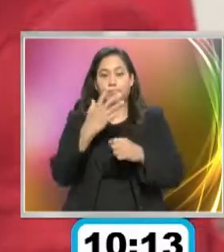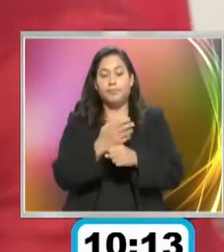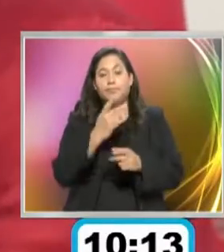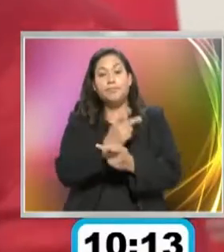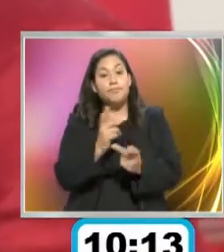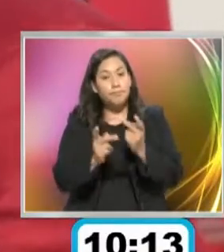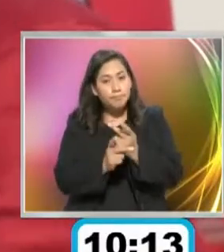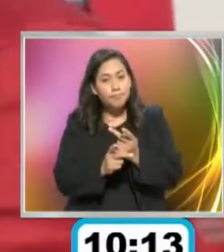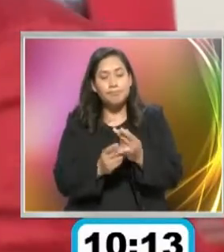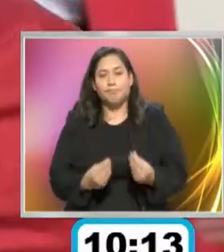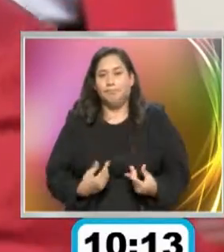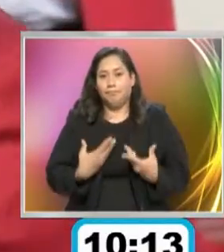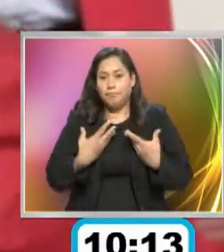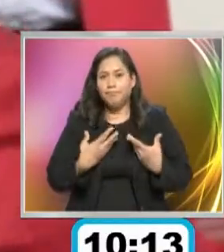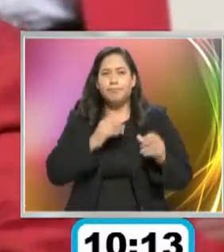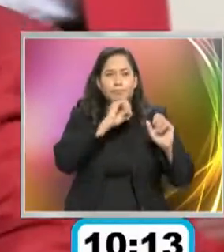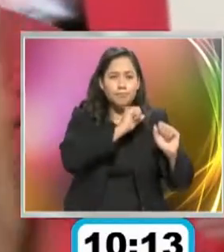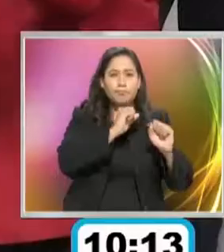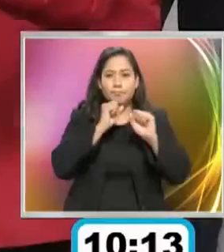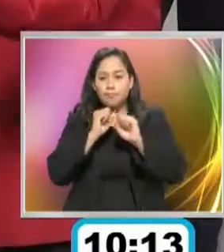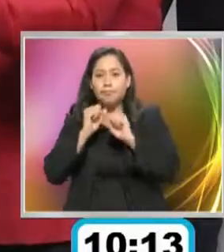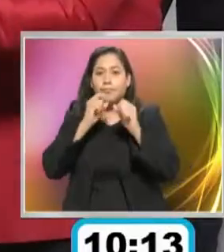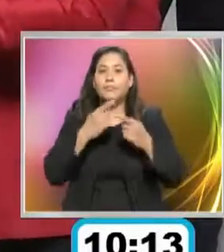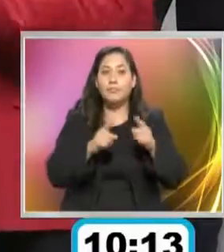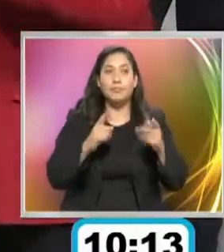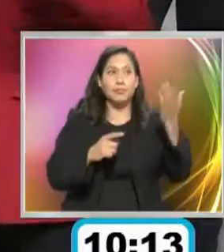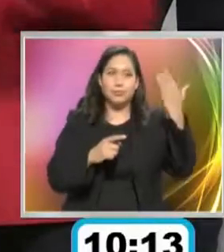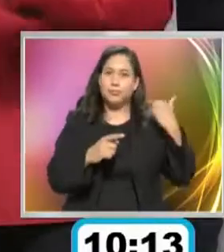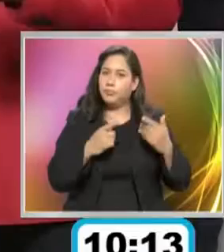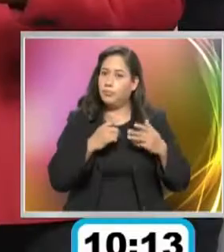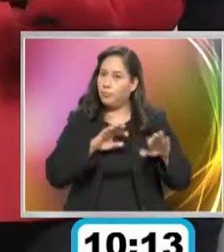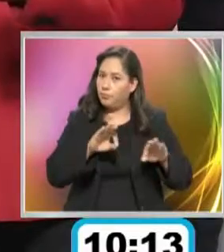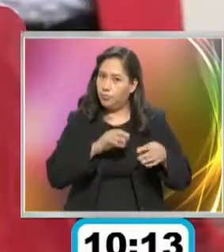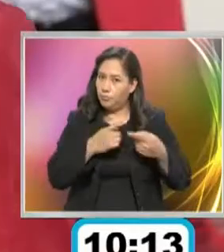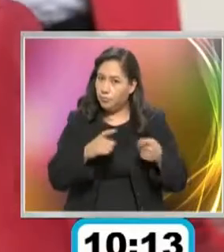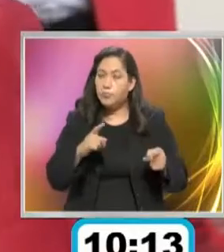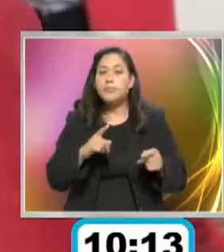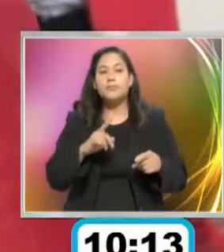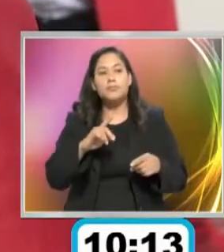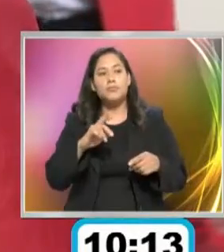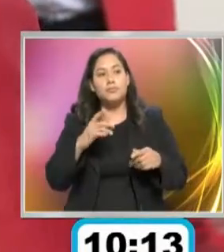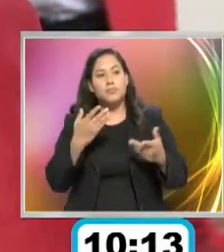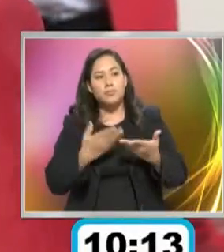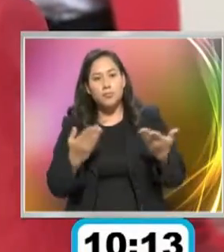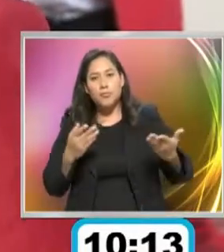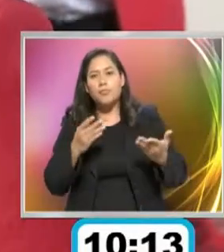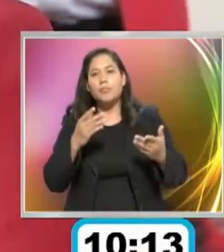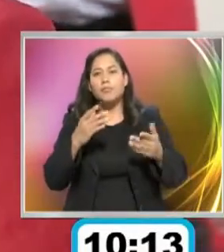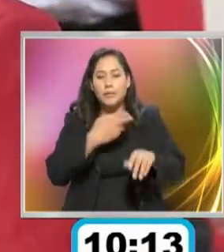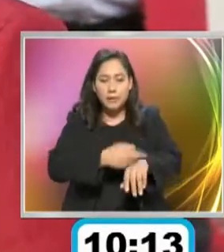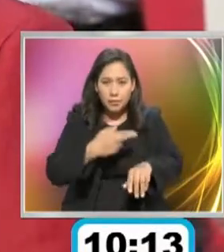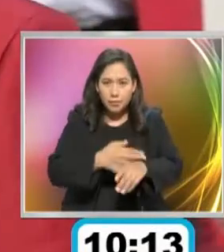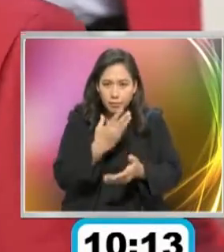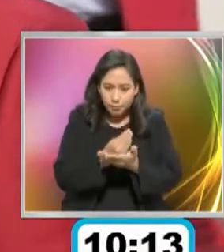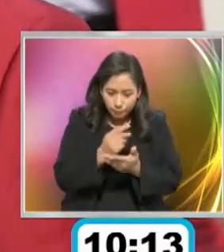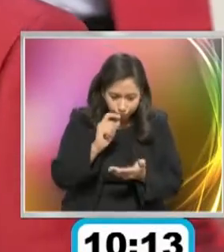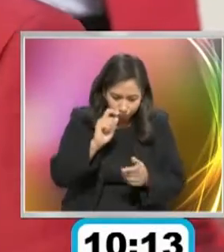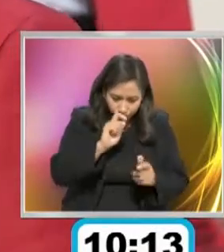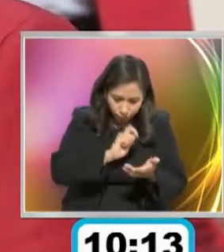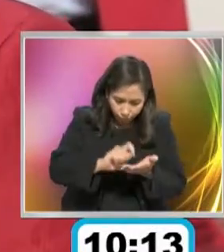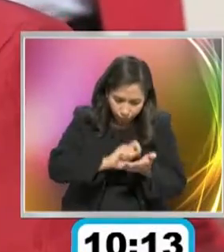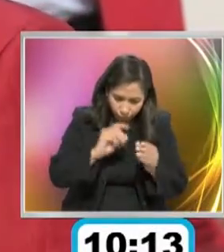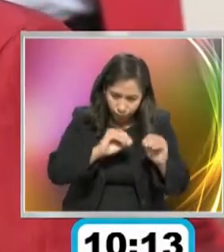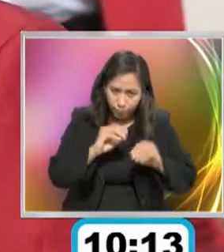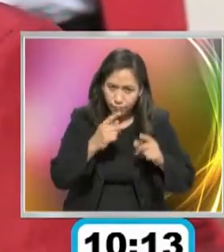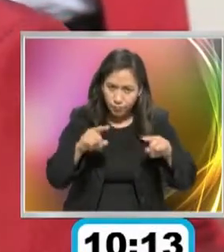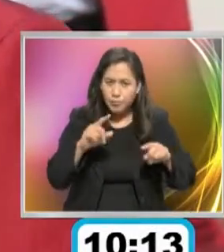producción y pues muy prendido, algo bien diferente a lo que veníamos haciendo, algo de otro tipo de arreglos musicales, muy diferente,